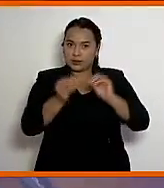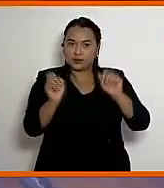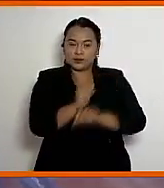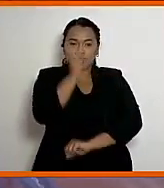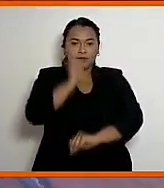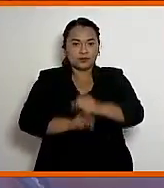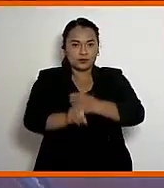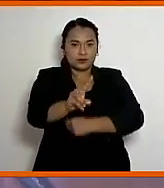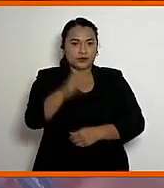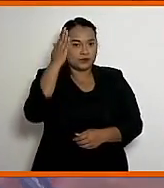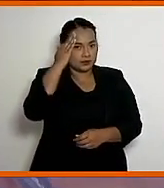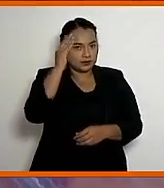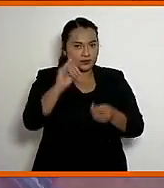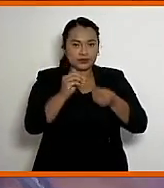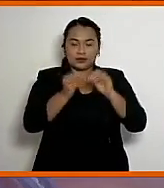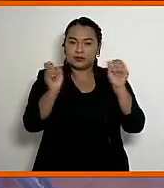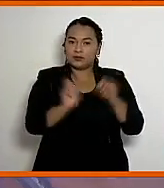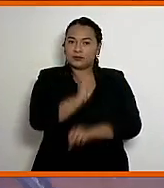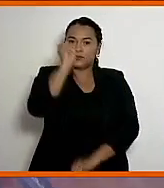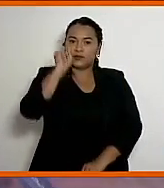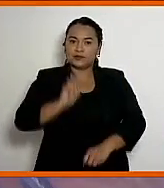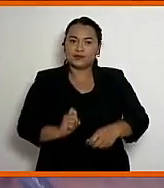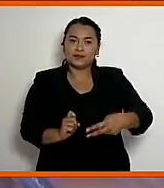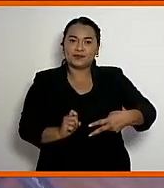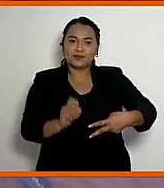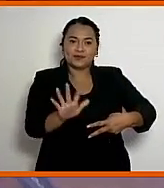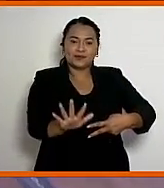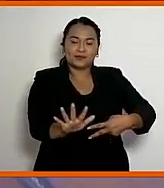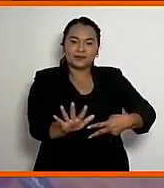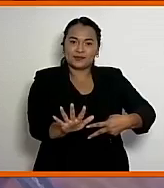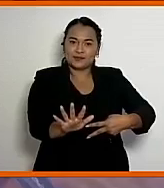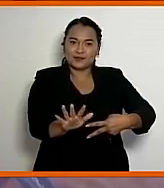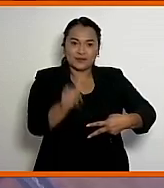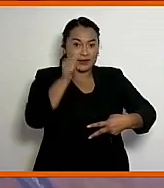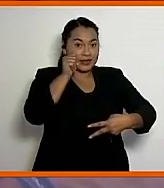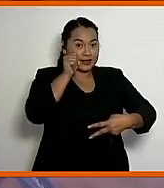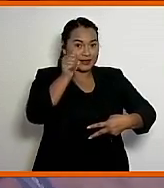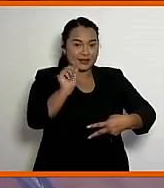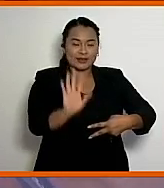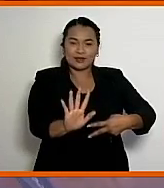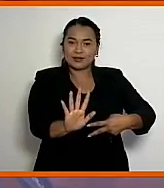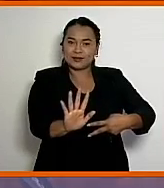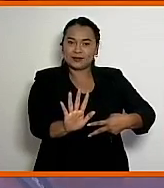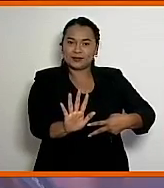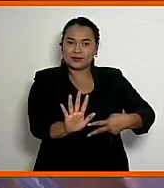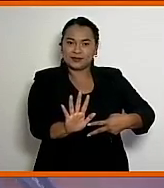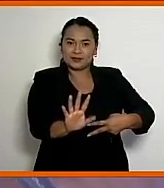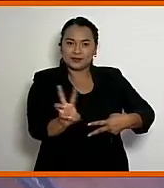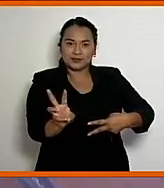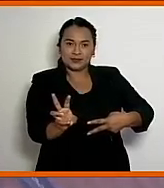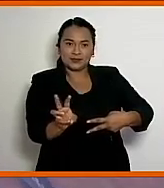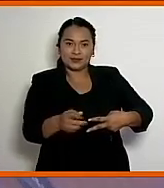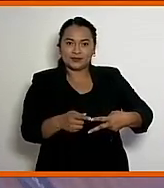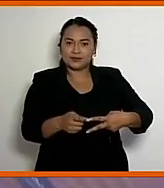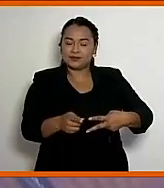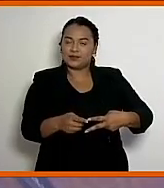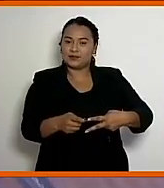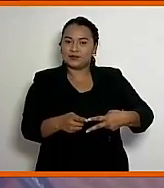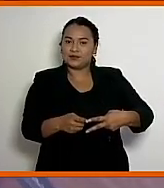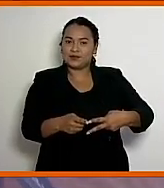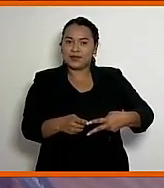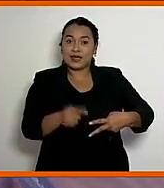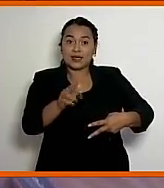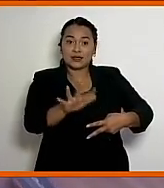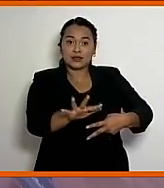número ganador, su primer dígito 5. Segundo dígito, atentos, porque este es el 6. Primer número ganador es